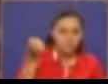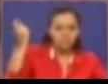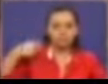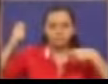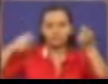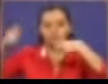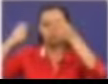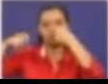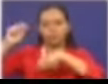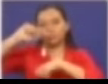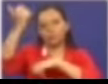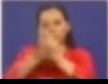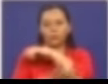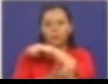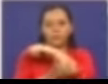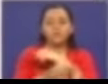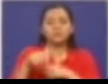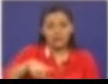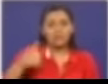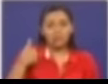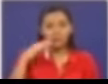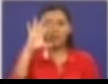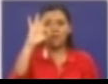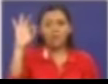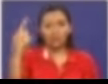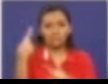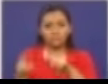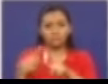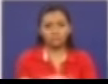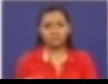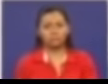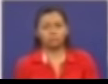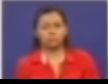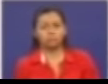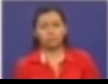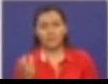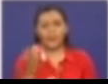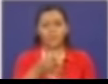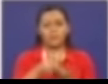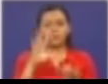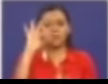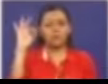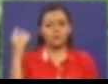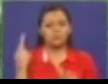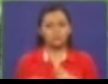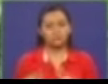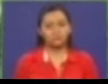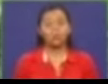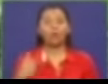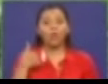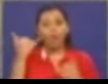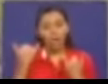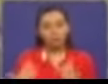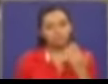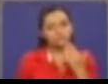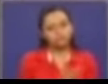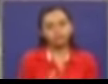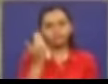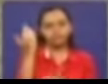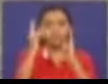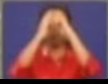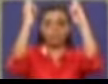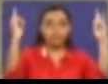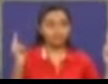especies de papa que tenemos en el Ecuador. Hoy, con alegría, le podemos decir que con estos supermodernos